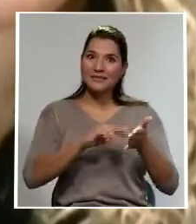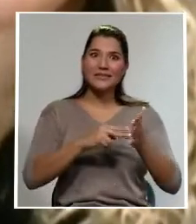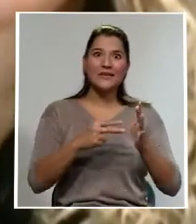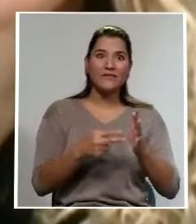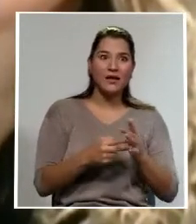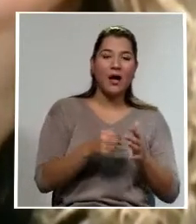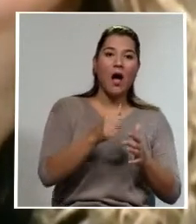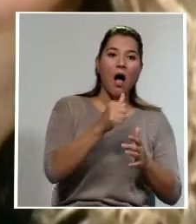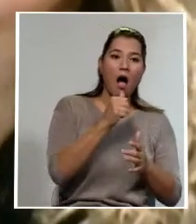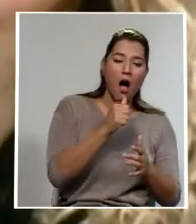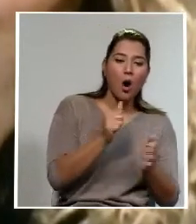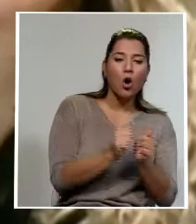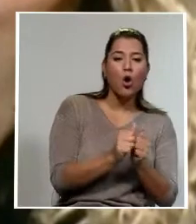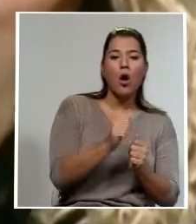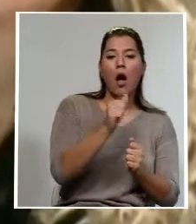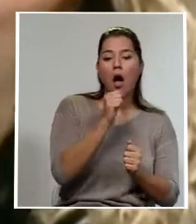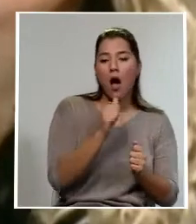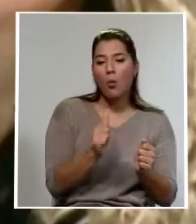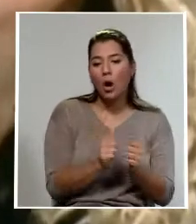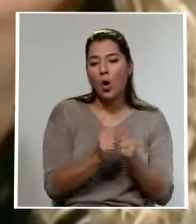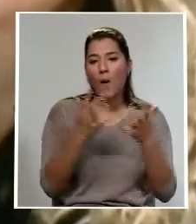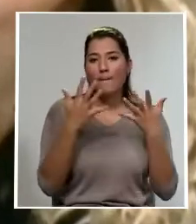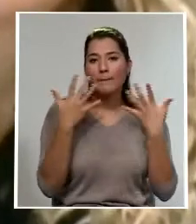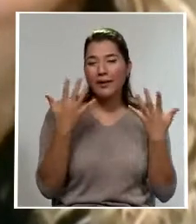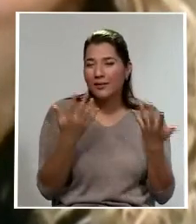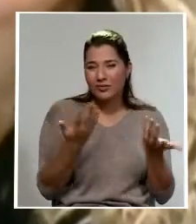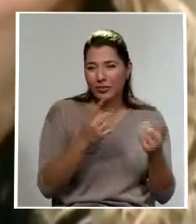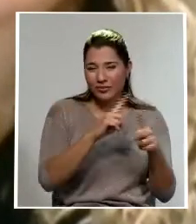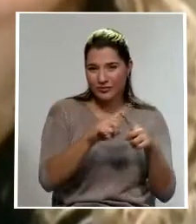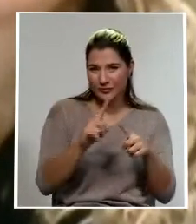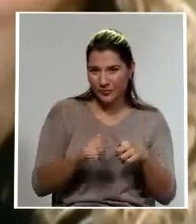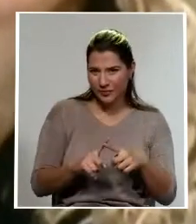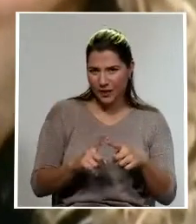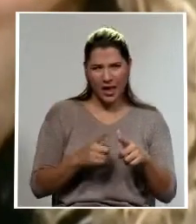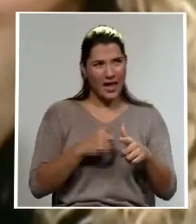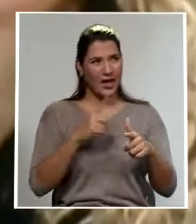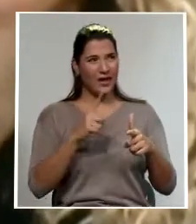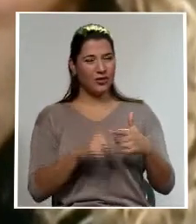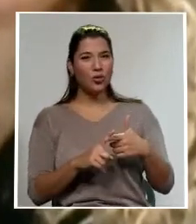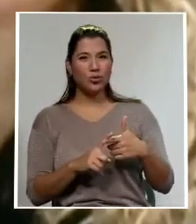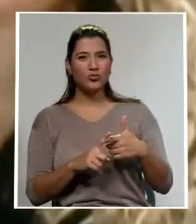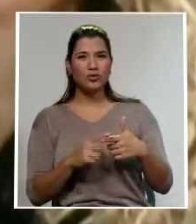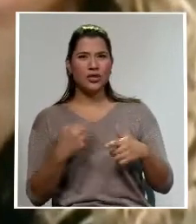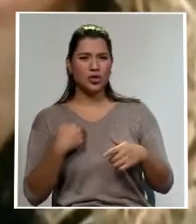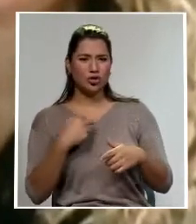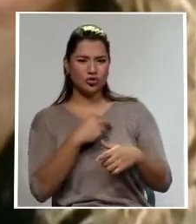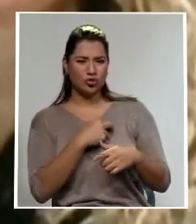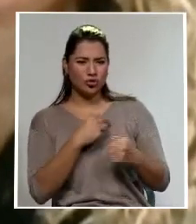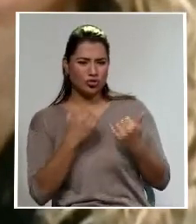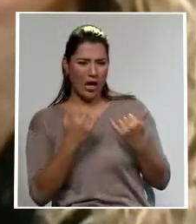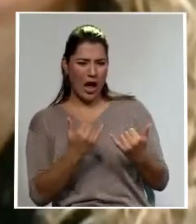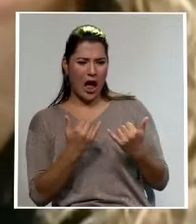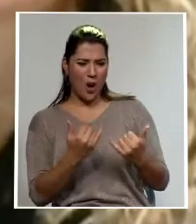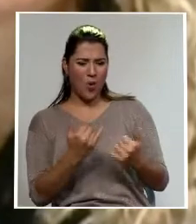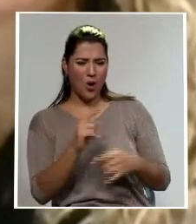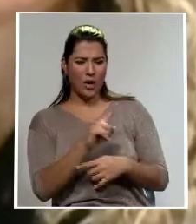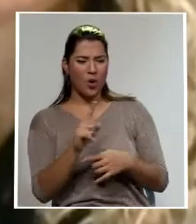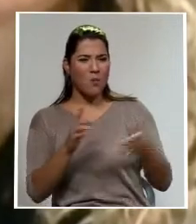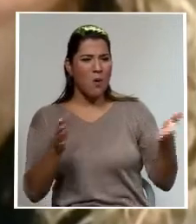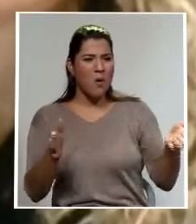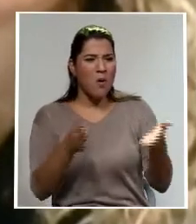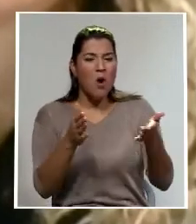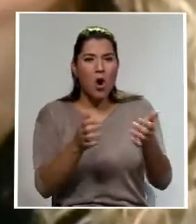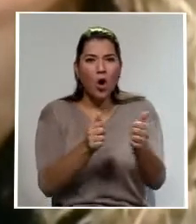manera empujando o poniendo a competir una generación privada y